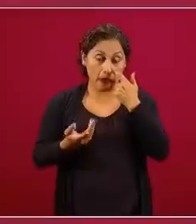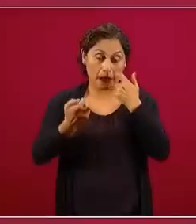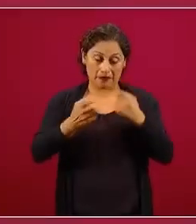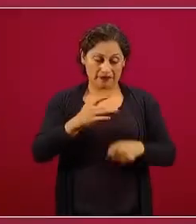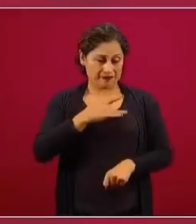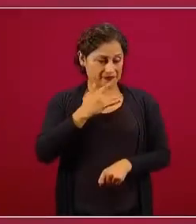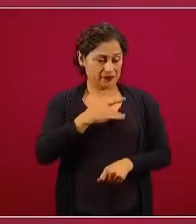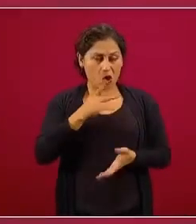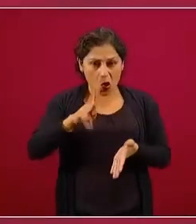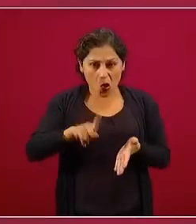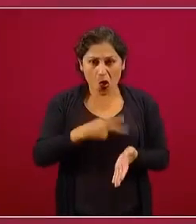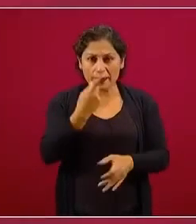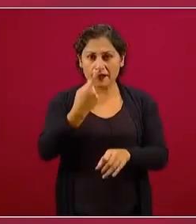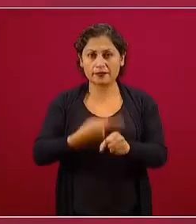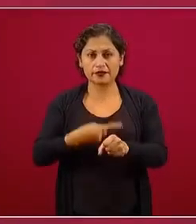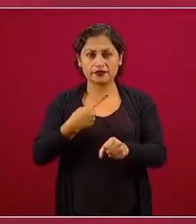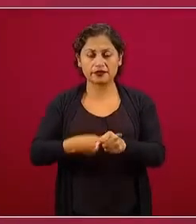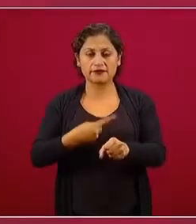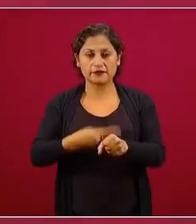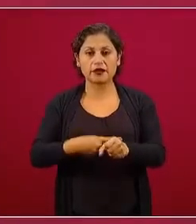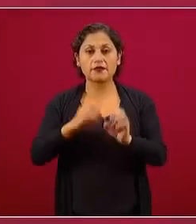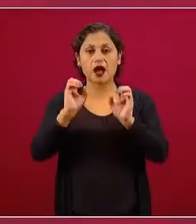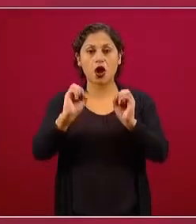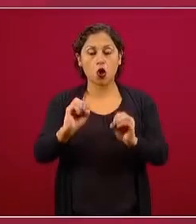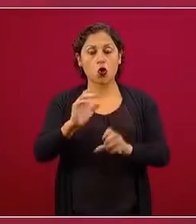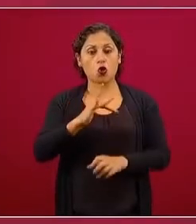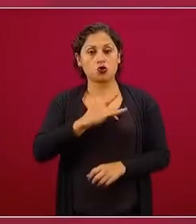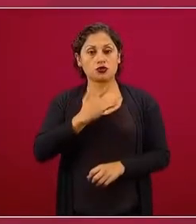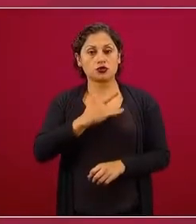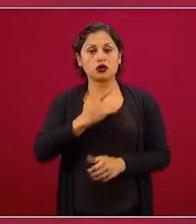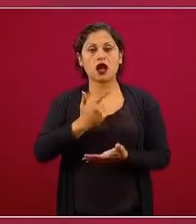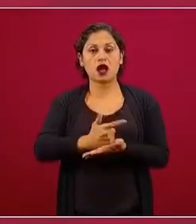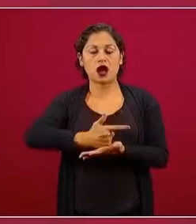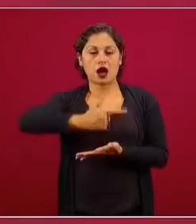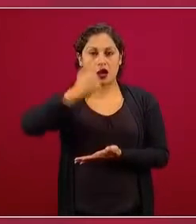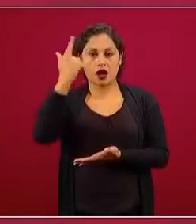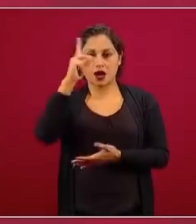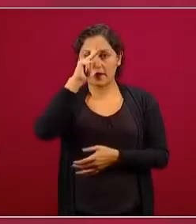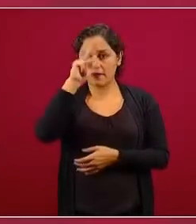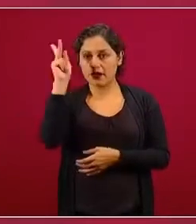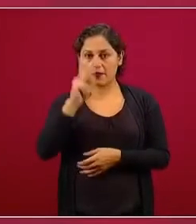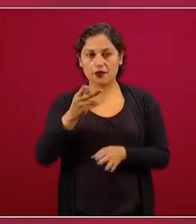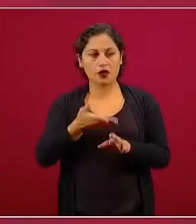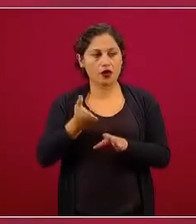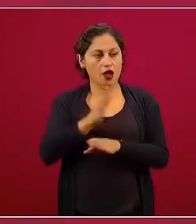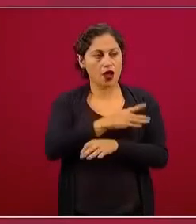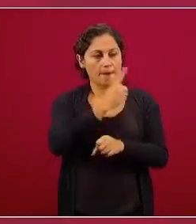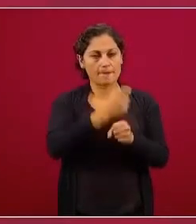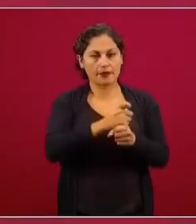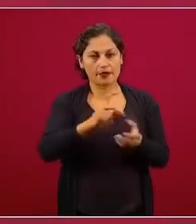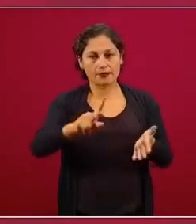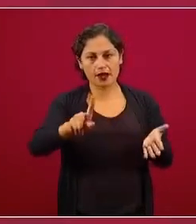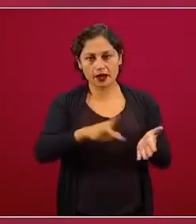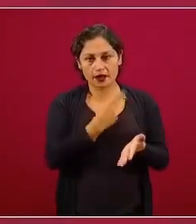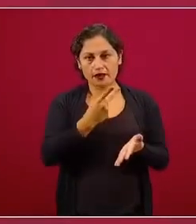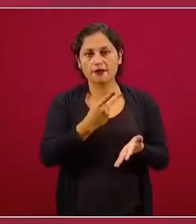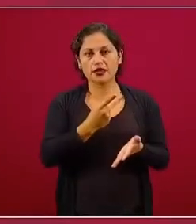que inclusive estos signos y síntomas de enfermedad lleguen a agravarse y tenga yo que ser inclusive o nuevamente o por primera